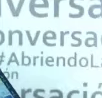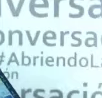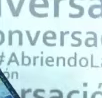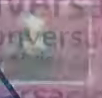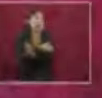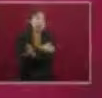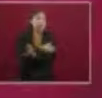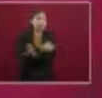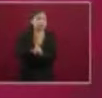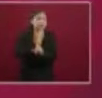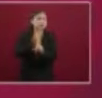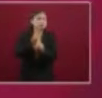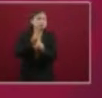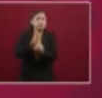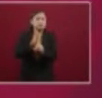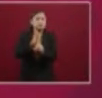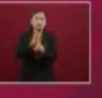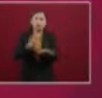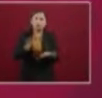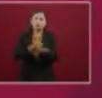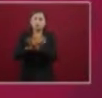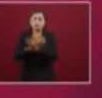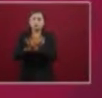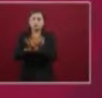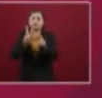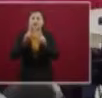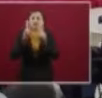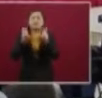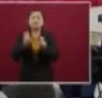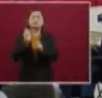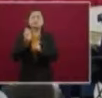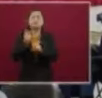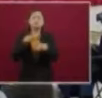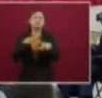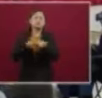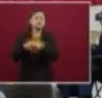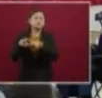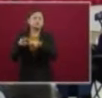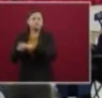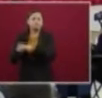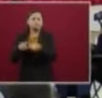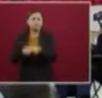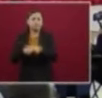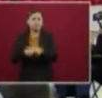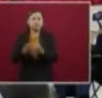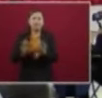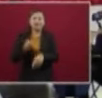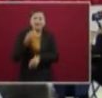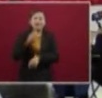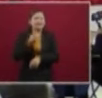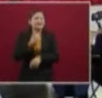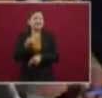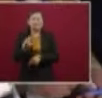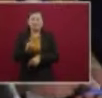desde Calderón hasta que terminó Peña Nieto. 250,000 en los 12 años de esos dos gobiernos, que en promedio mensual son